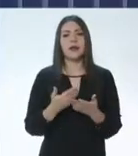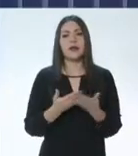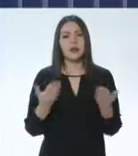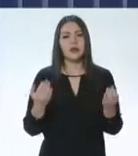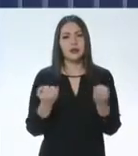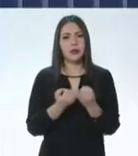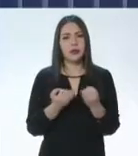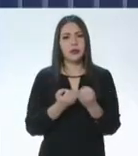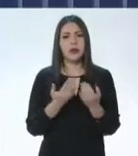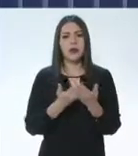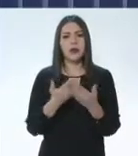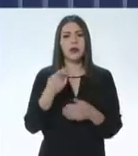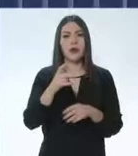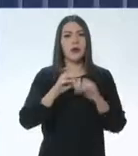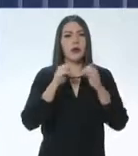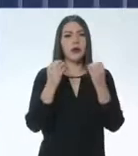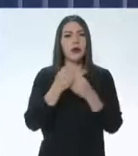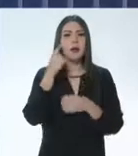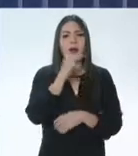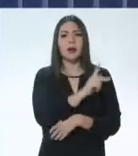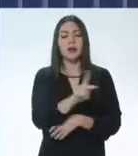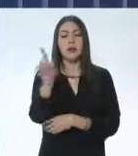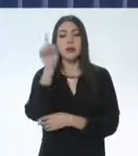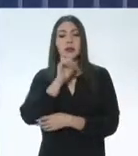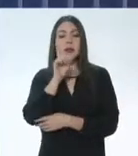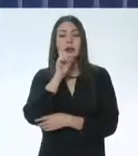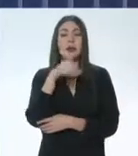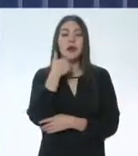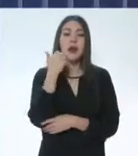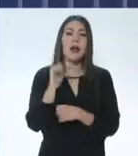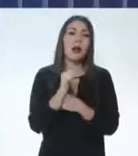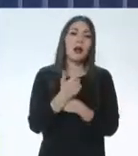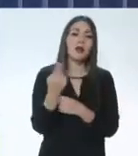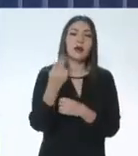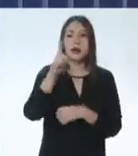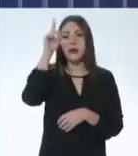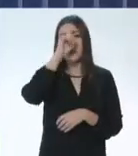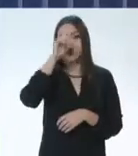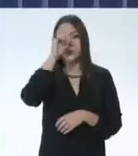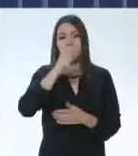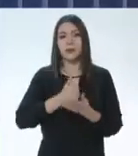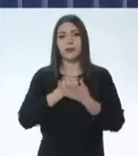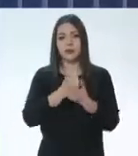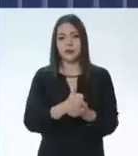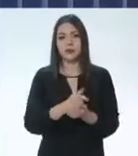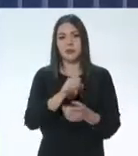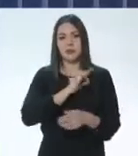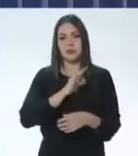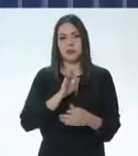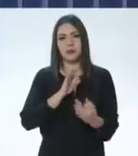repetir la organización para que todas aquellas mujeres que necesiten alguna asesoría u orientación, pues pueden